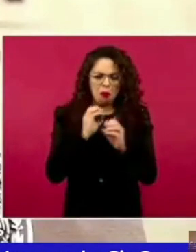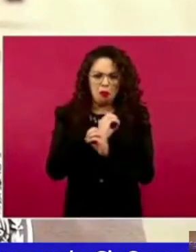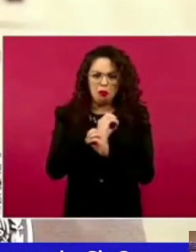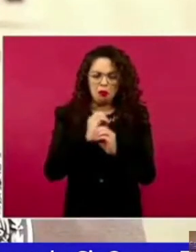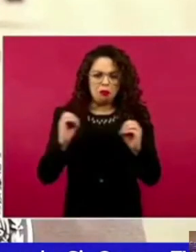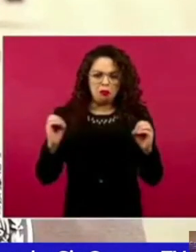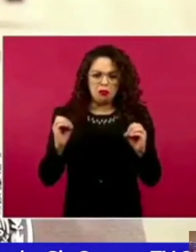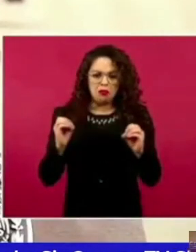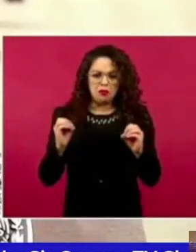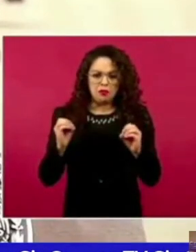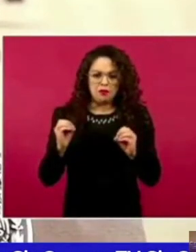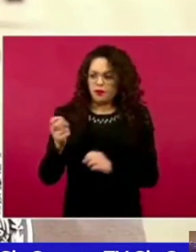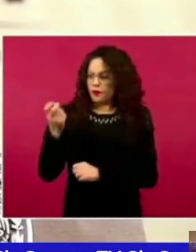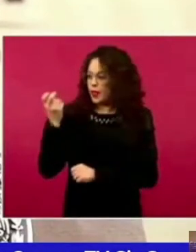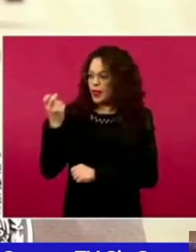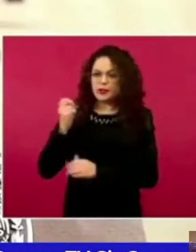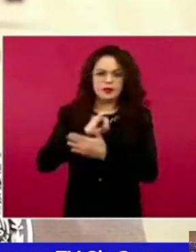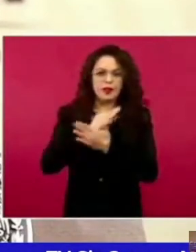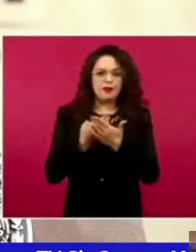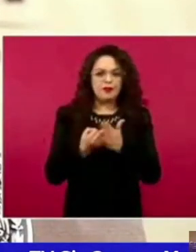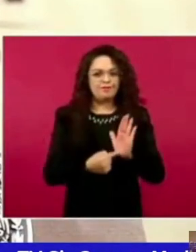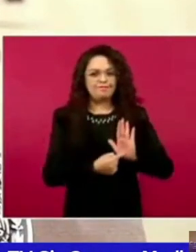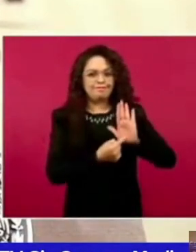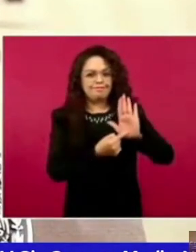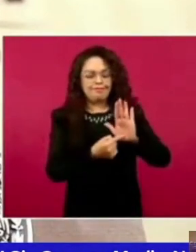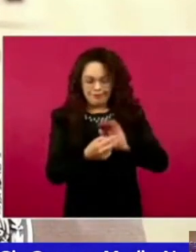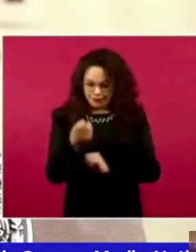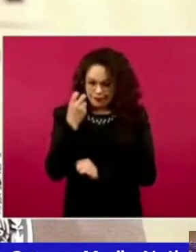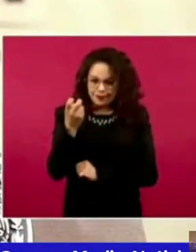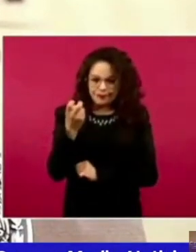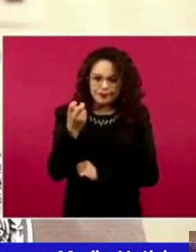Eso es el informe. Sin embargo,